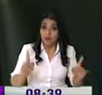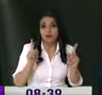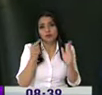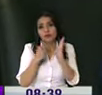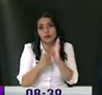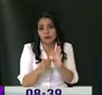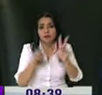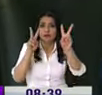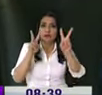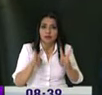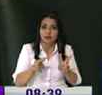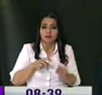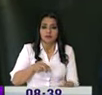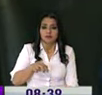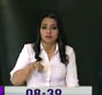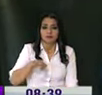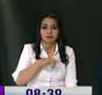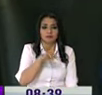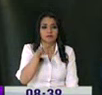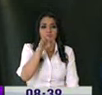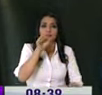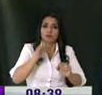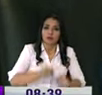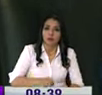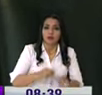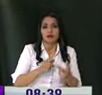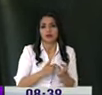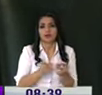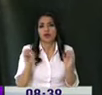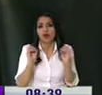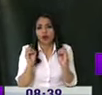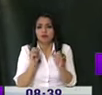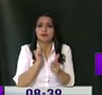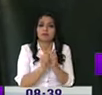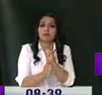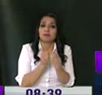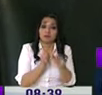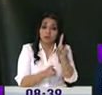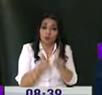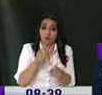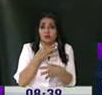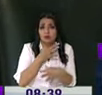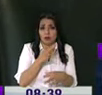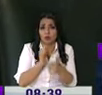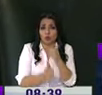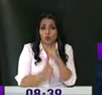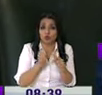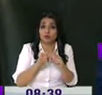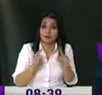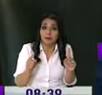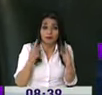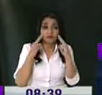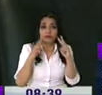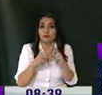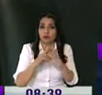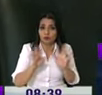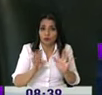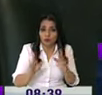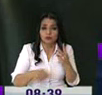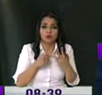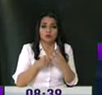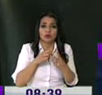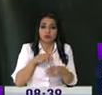temas de senderismo, temas de downhill, que hay mucha gente que lo hace, pero no lo conoce, temas de